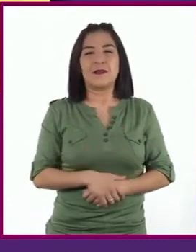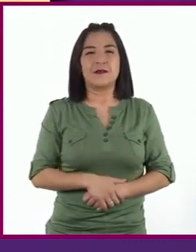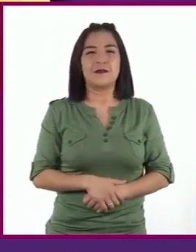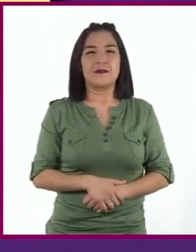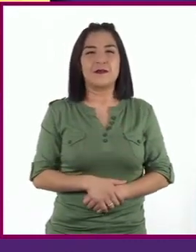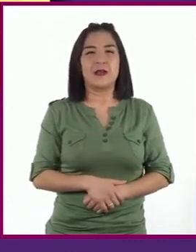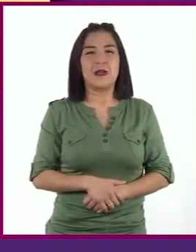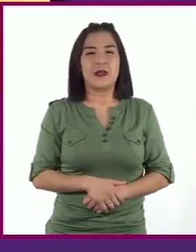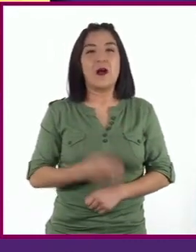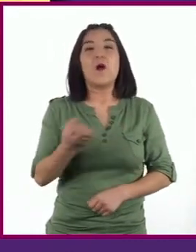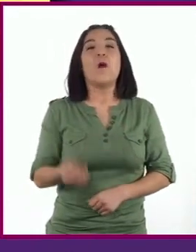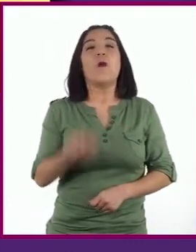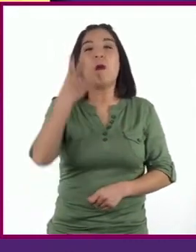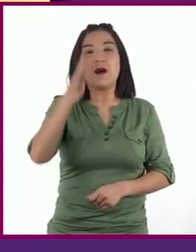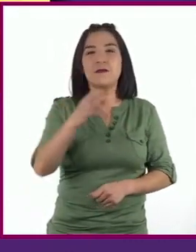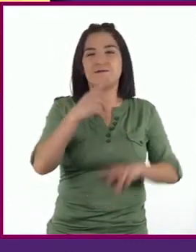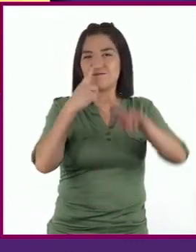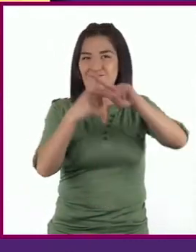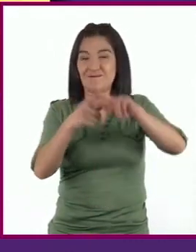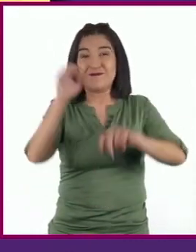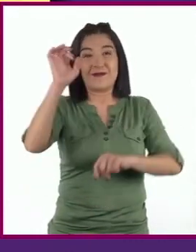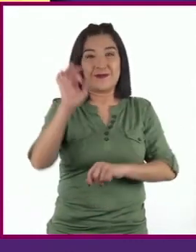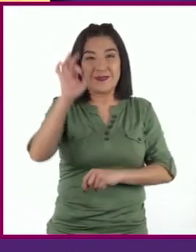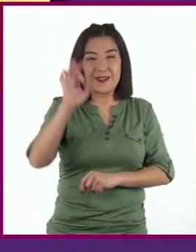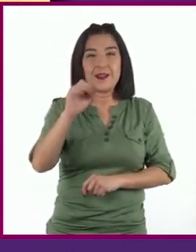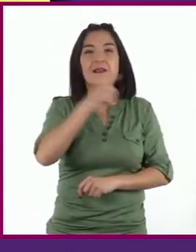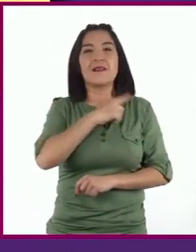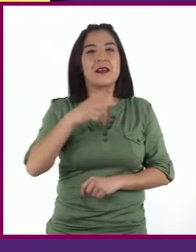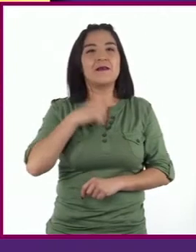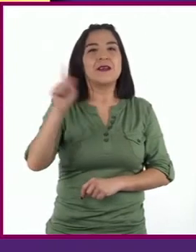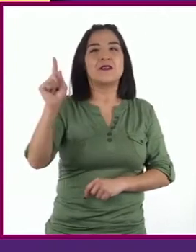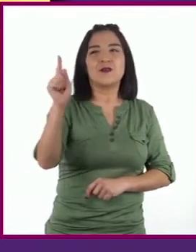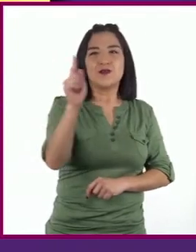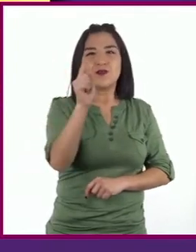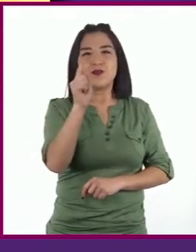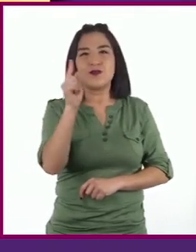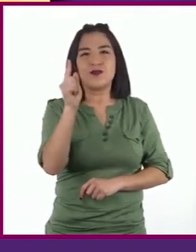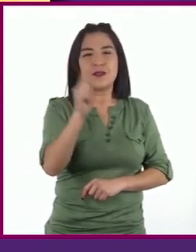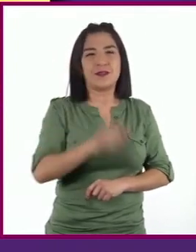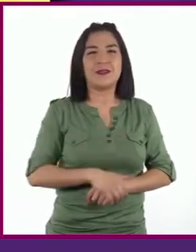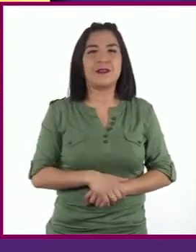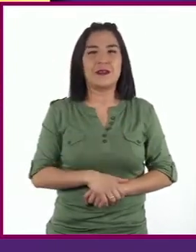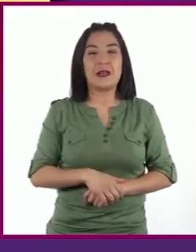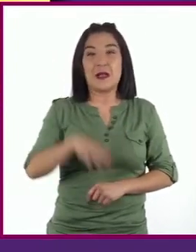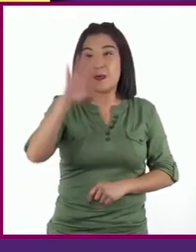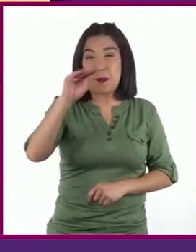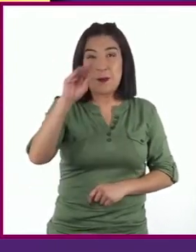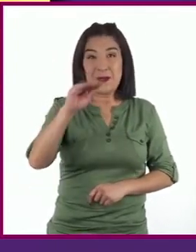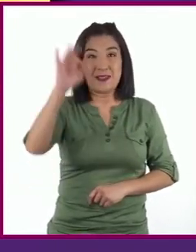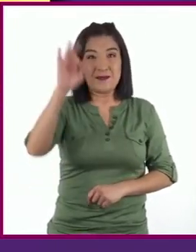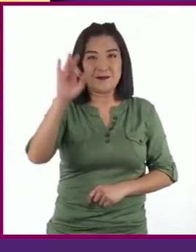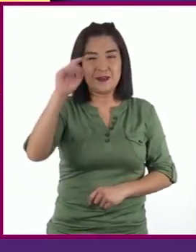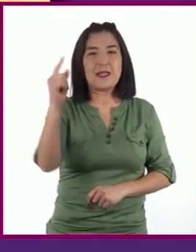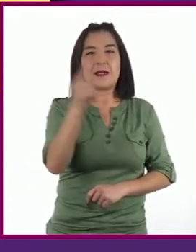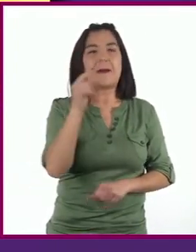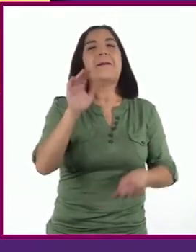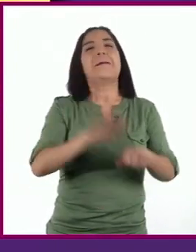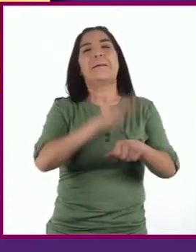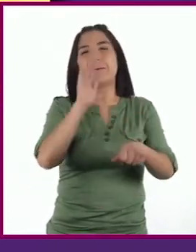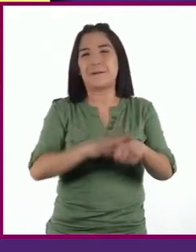sería ¿cuántos grados debe rotar? Si respondieron que 90 grados, están en lo